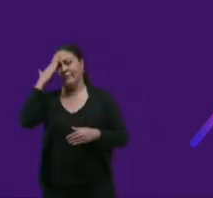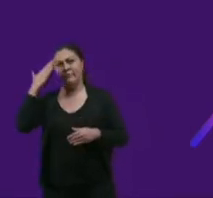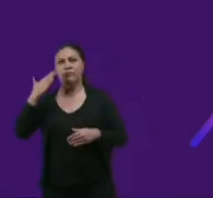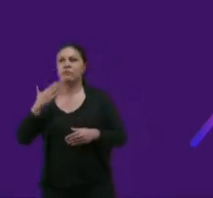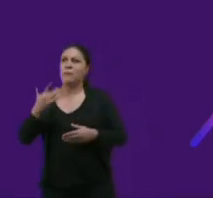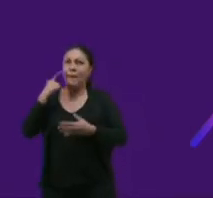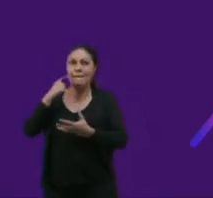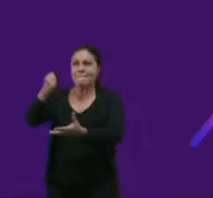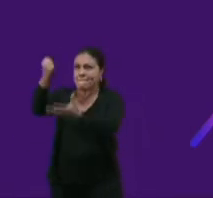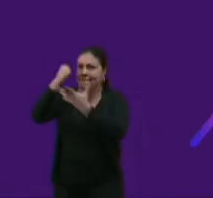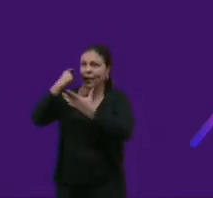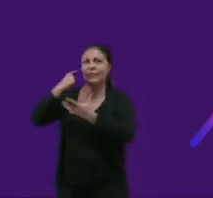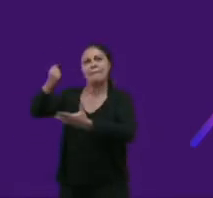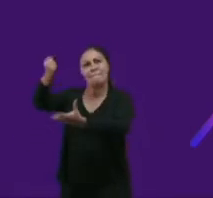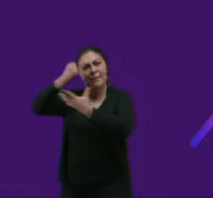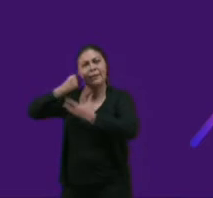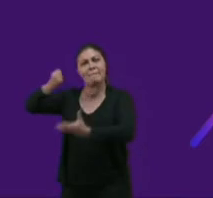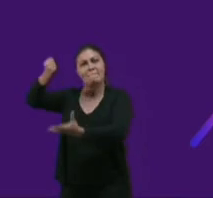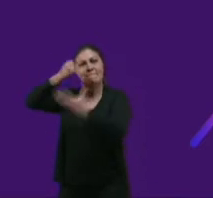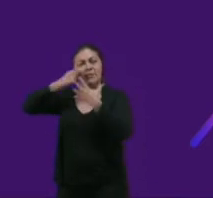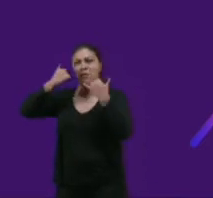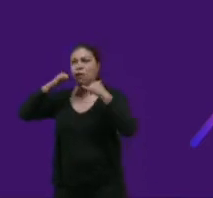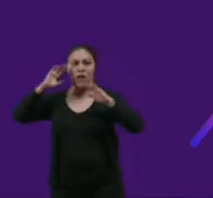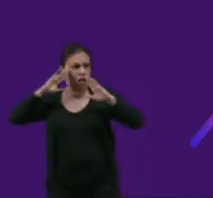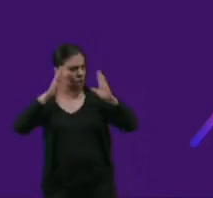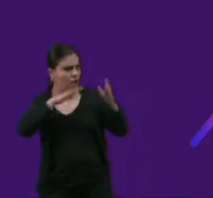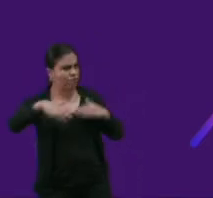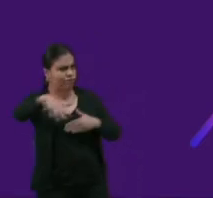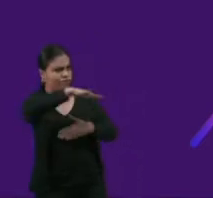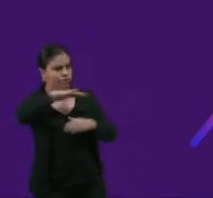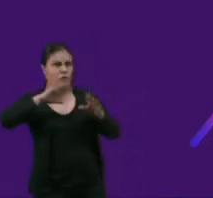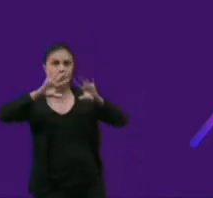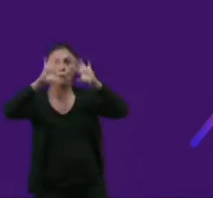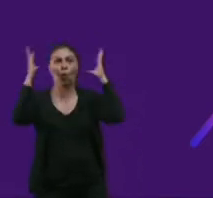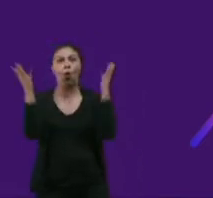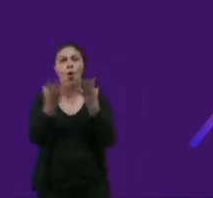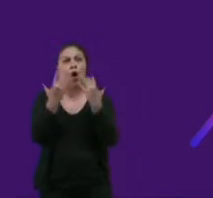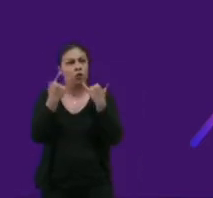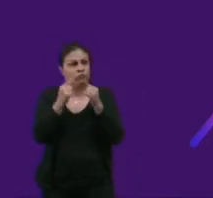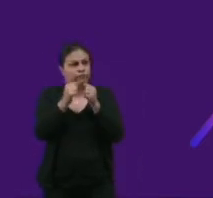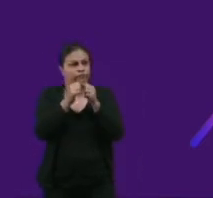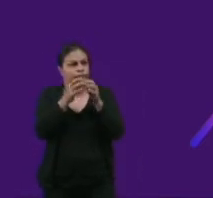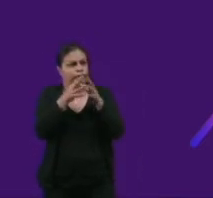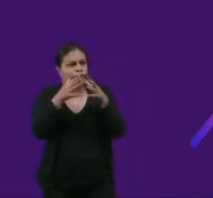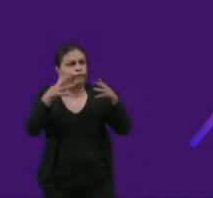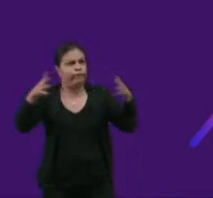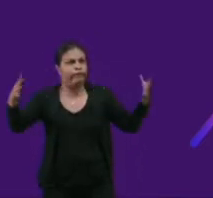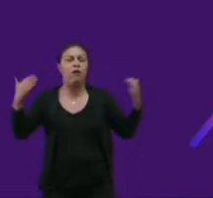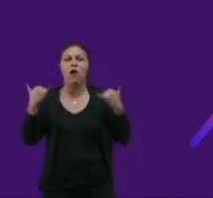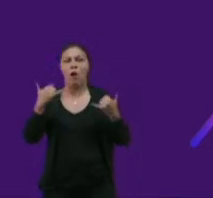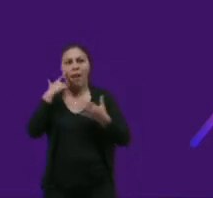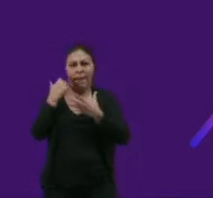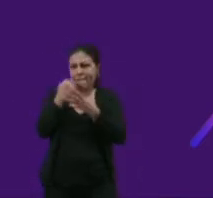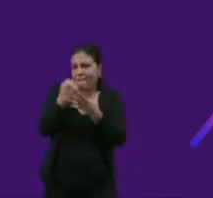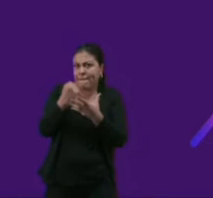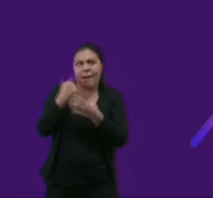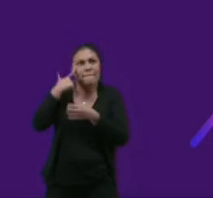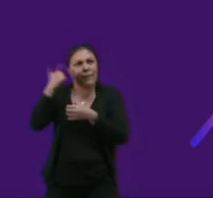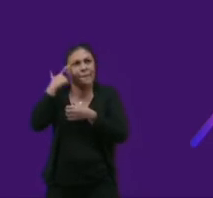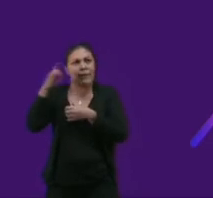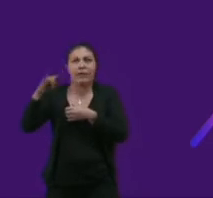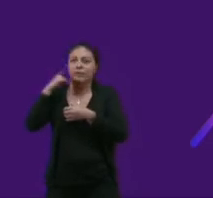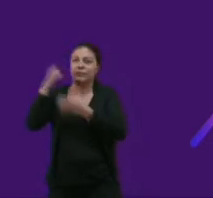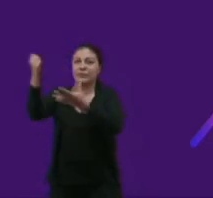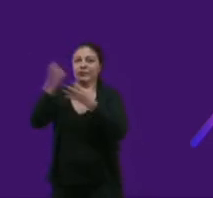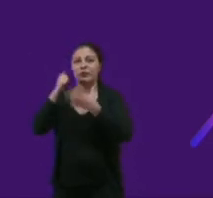sino está recibiendo la atención del mundo como vemos que sigue creciendo la cantidad de capital de riesgo que llega a latinoamérica